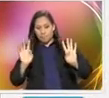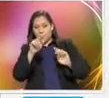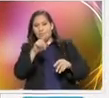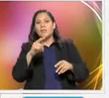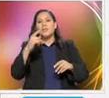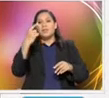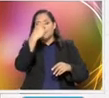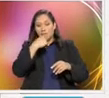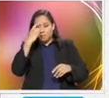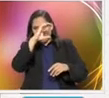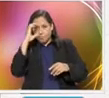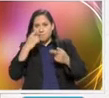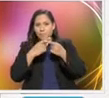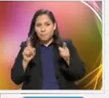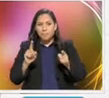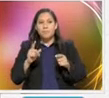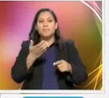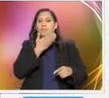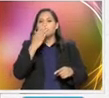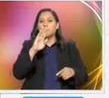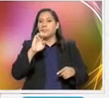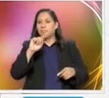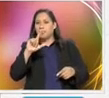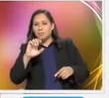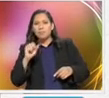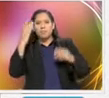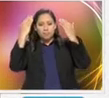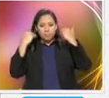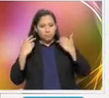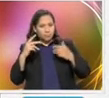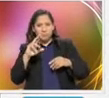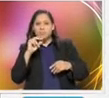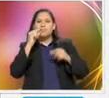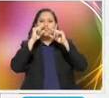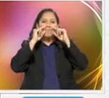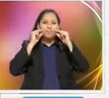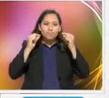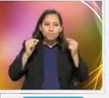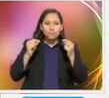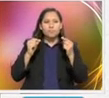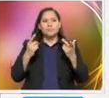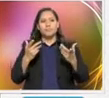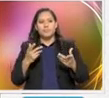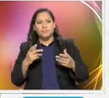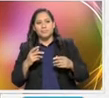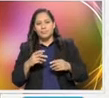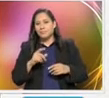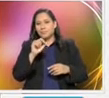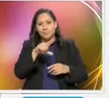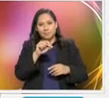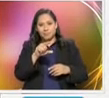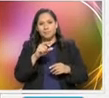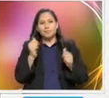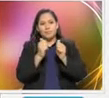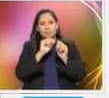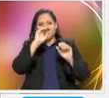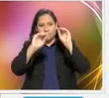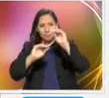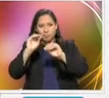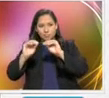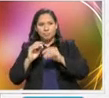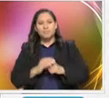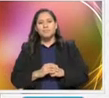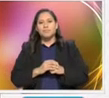absolutamente distinta a lo que los Beatles tenían. No se dejan crecer el pelo, los bigotes. La misma portada, ¿no? Sí, se ponen todos